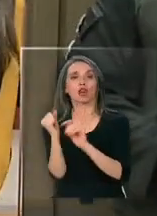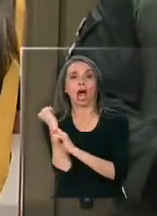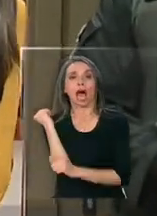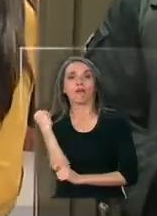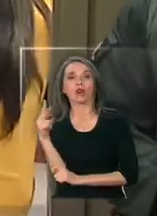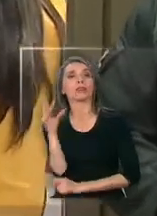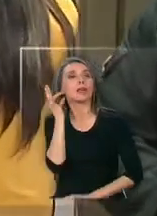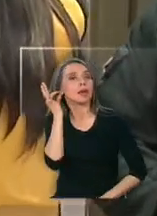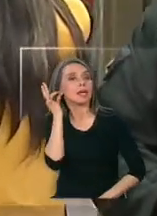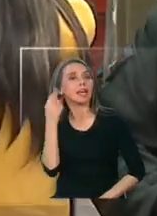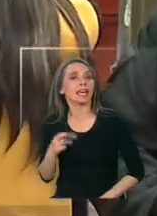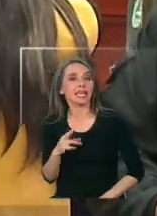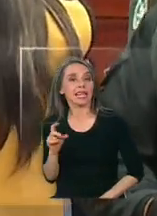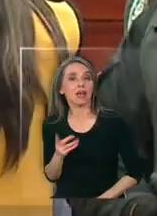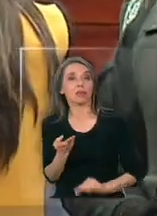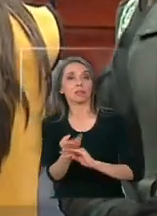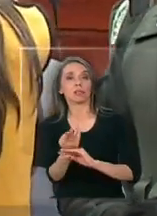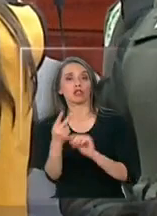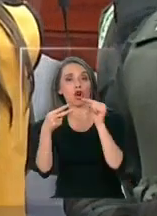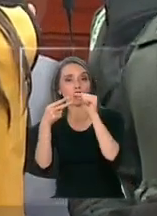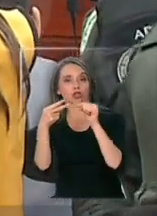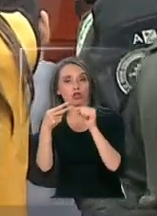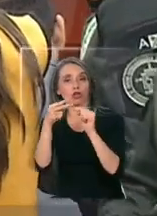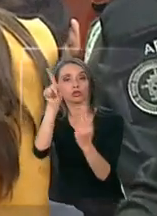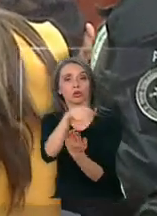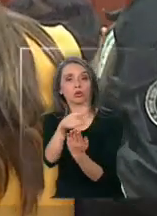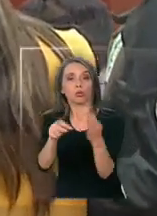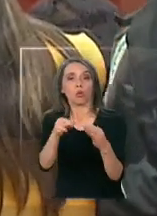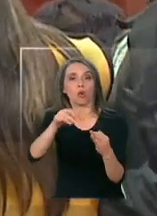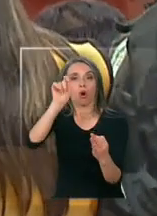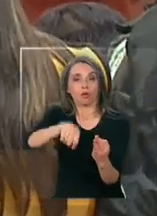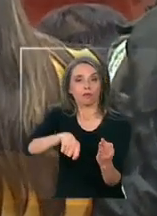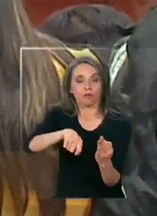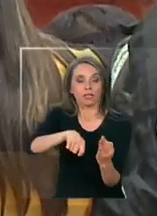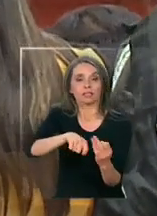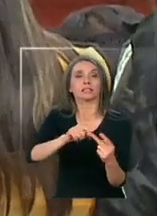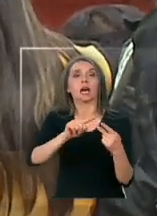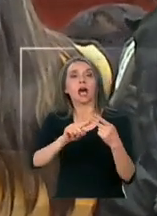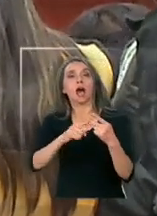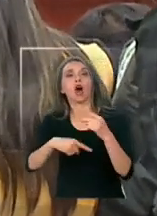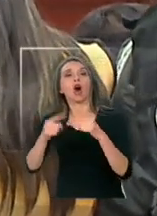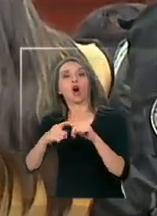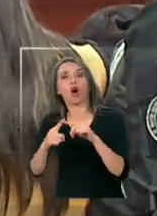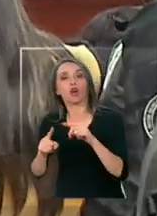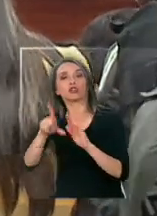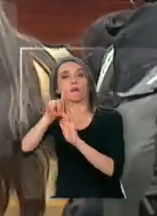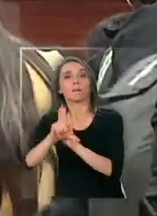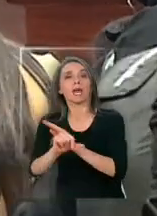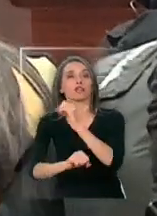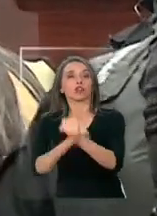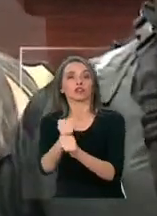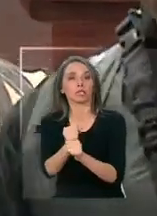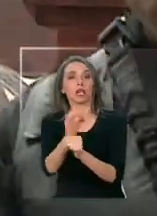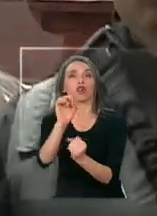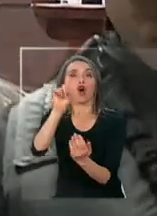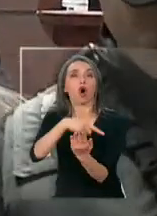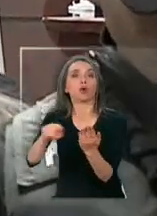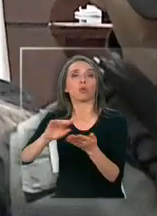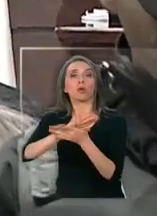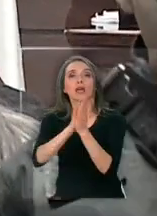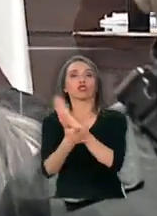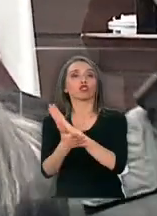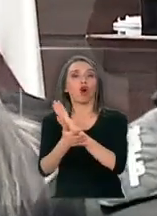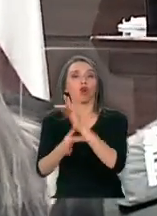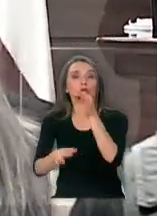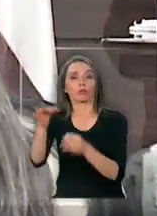de Hernández solicitaron 2 cosas. Que se anule la sentencia y entregue una de reemplazo por menos años o que se anule por completo